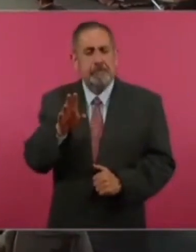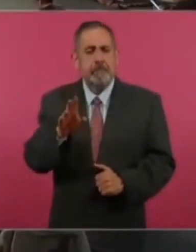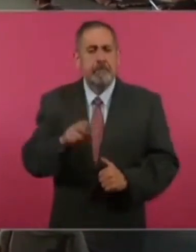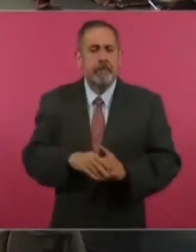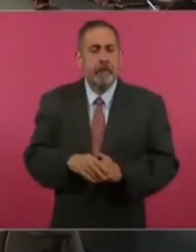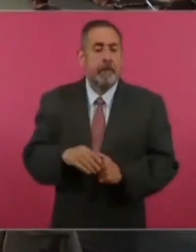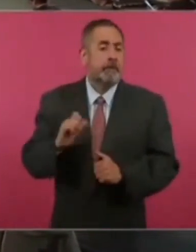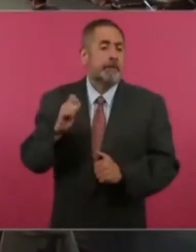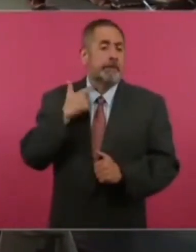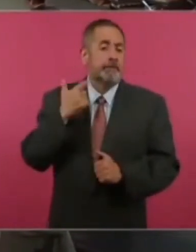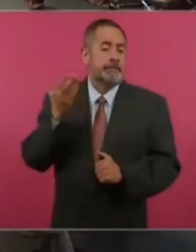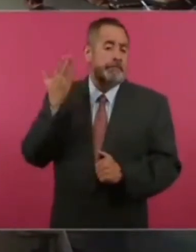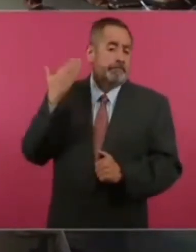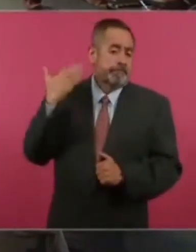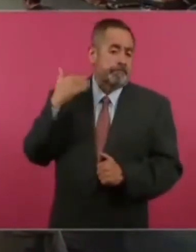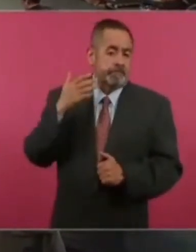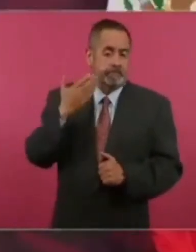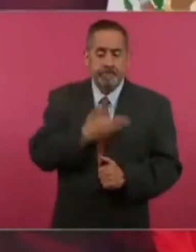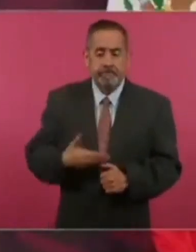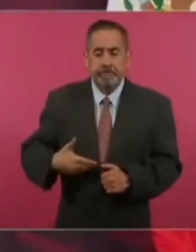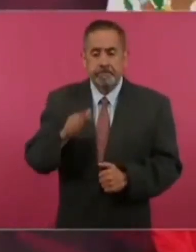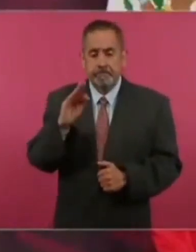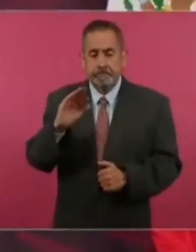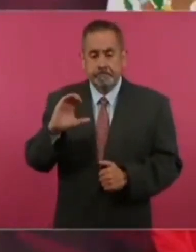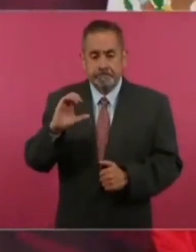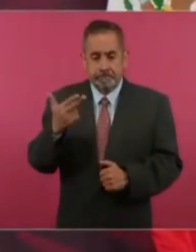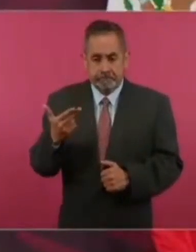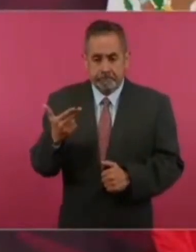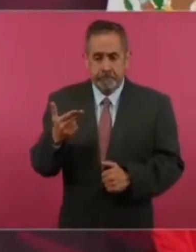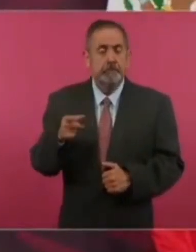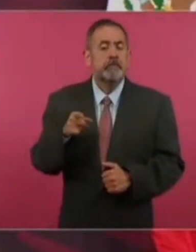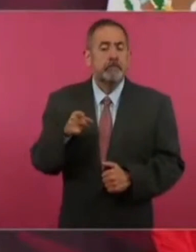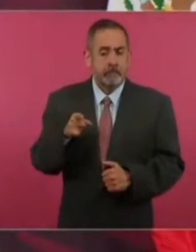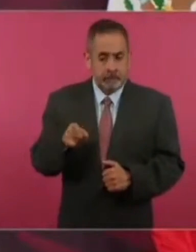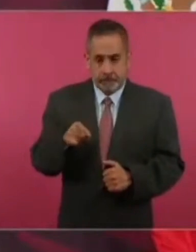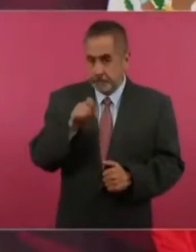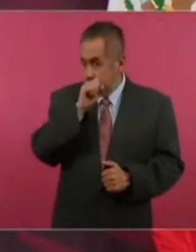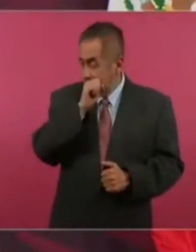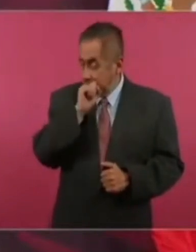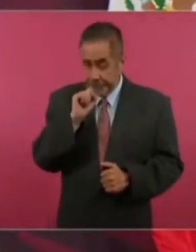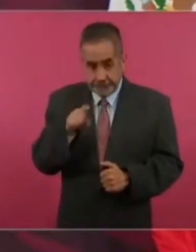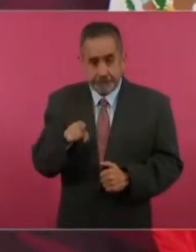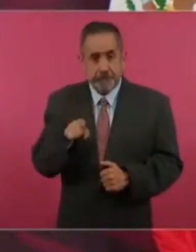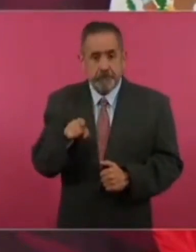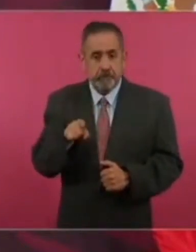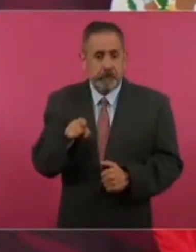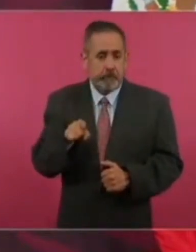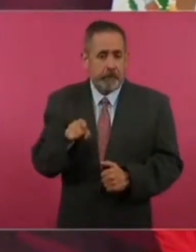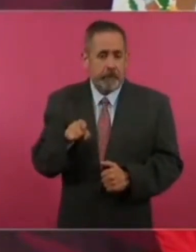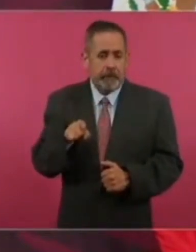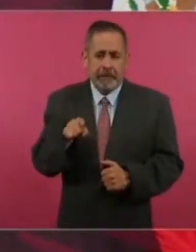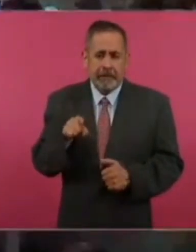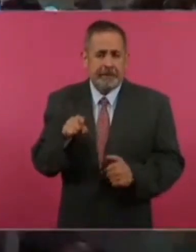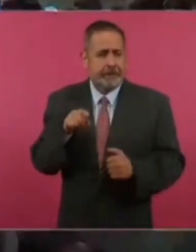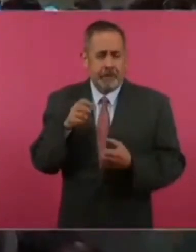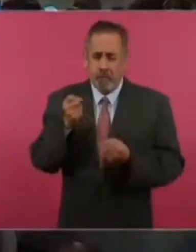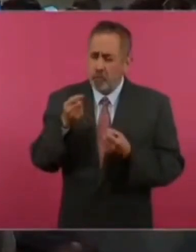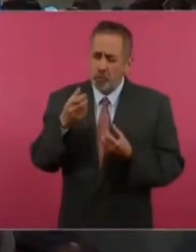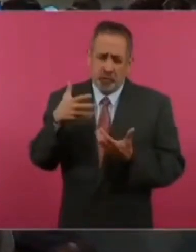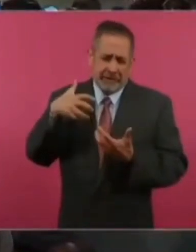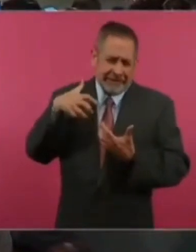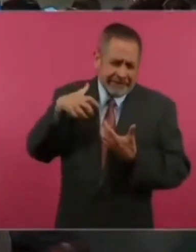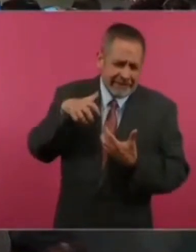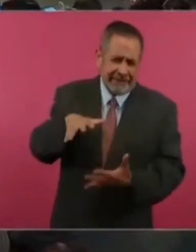cuando Calderón, que también recibió muchísimo dinero